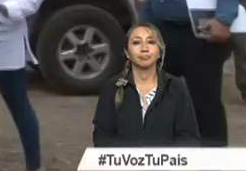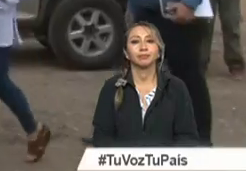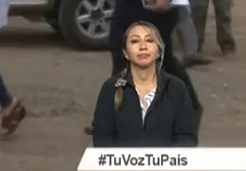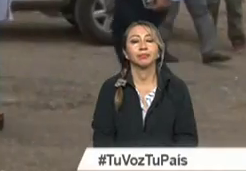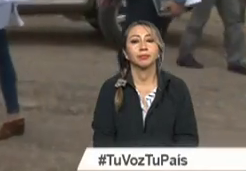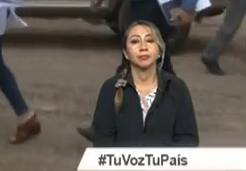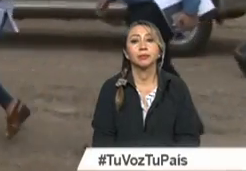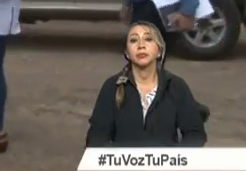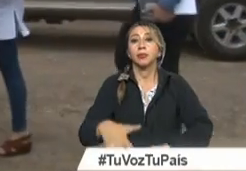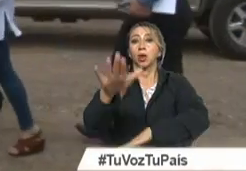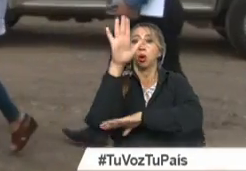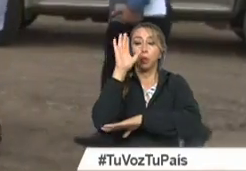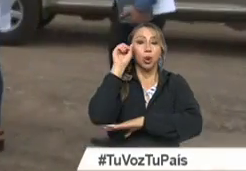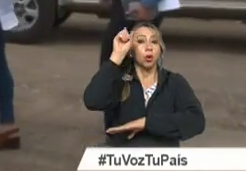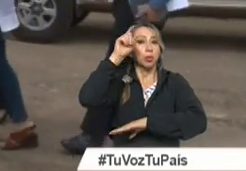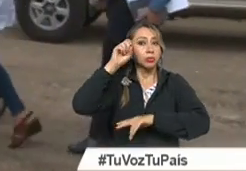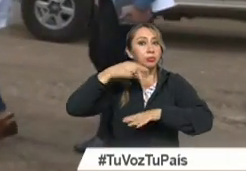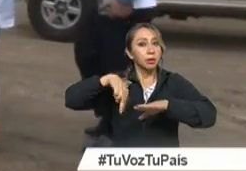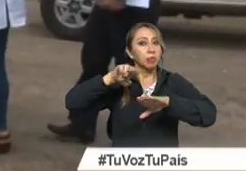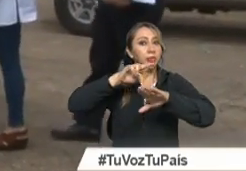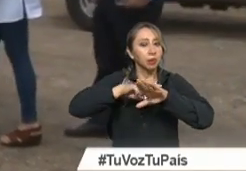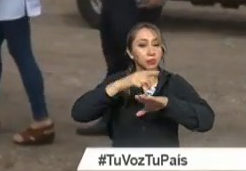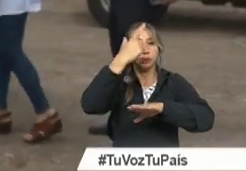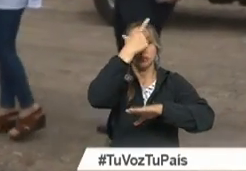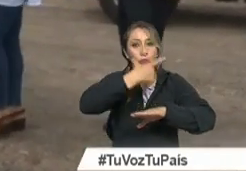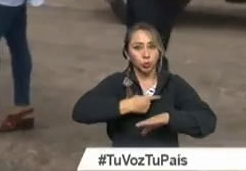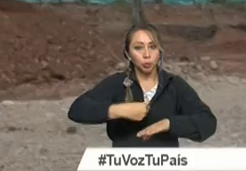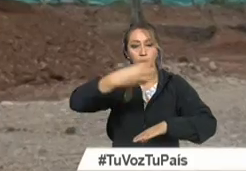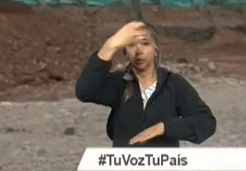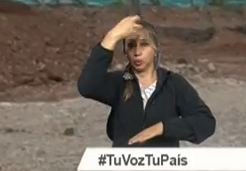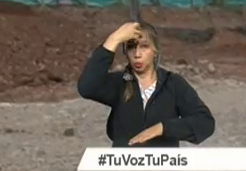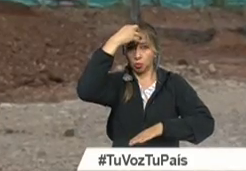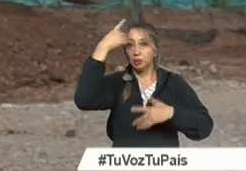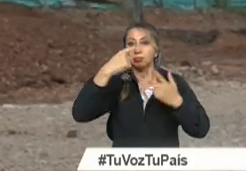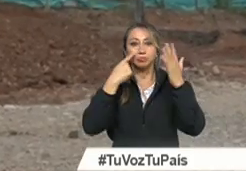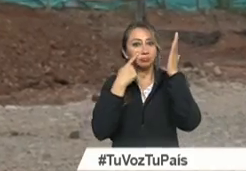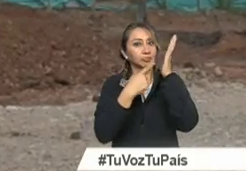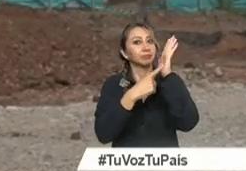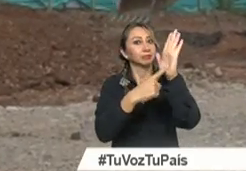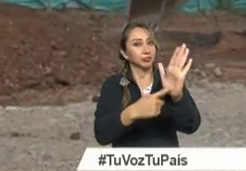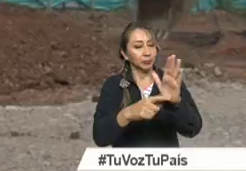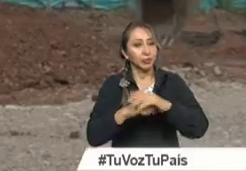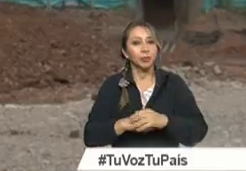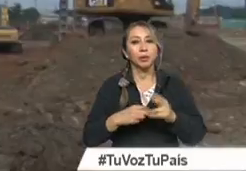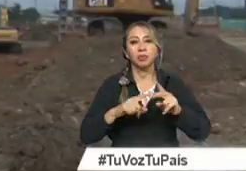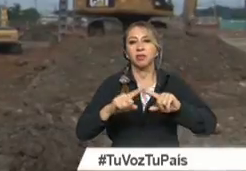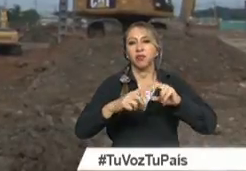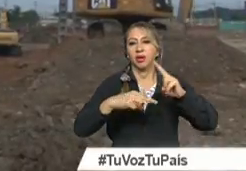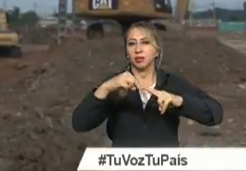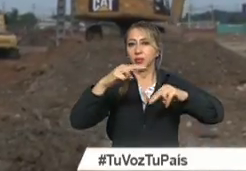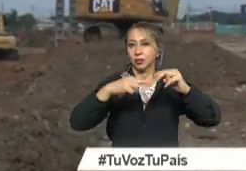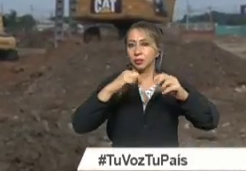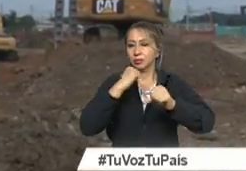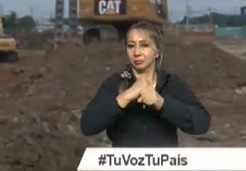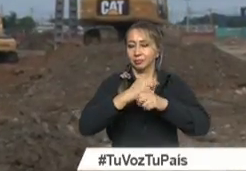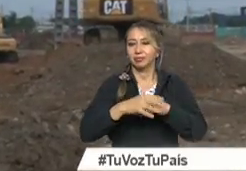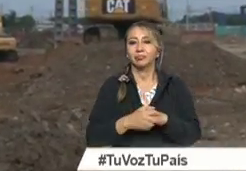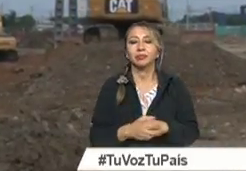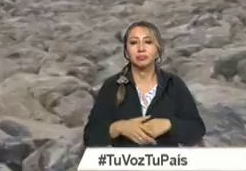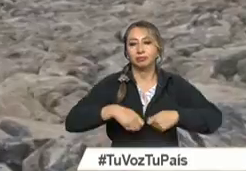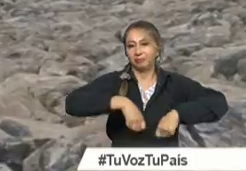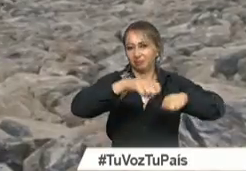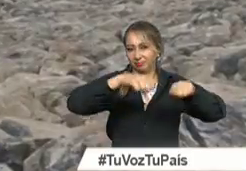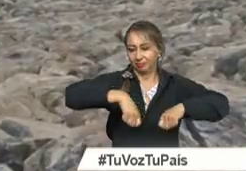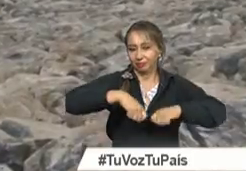el compromiso del gobierno nacional con la salud y educación se evidencia en cada una de las infraestructuras que el servicio de contratación de